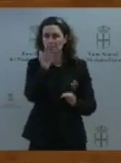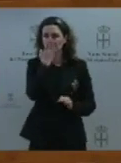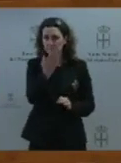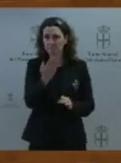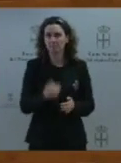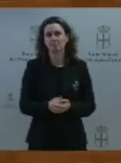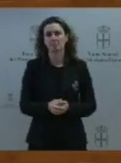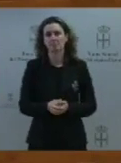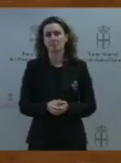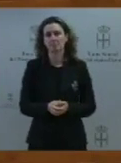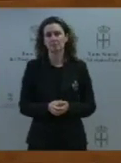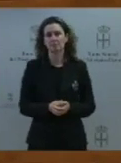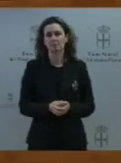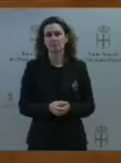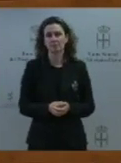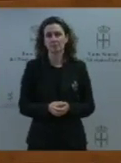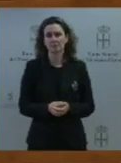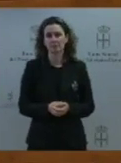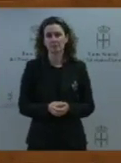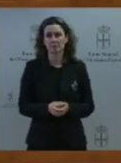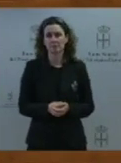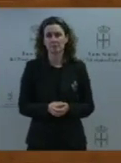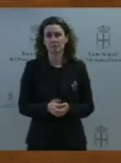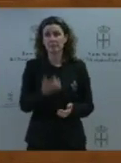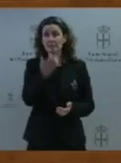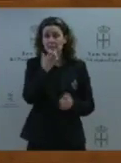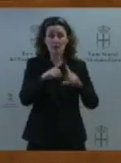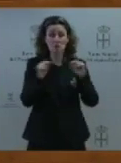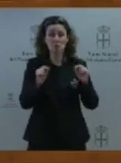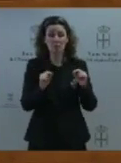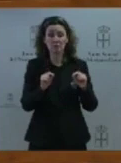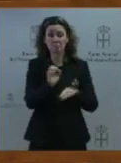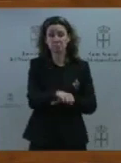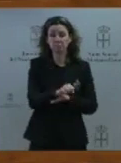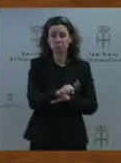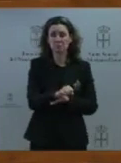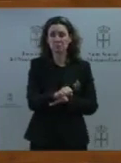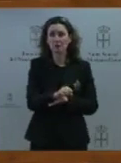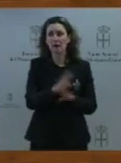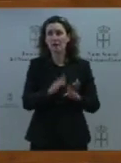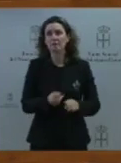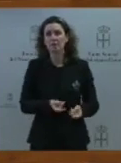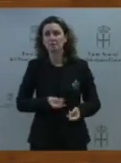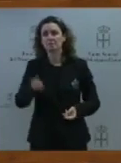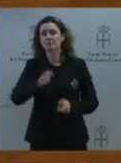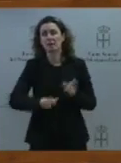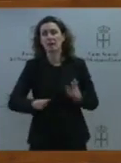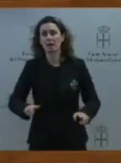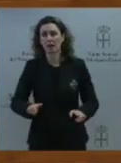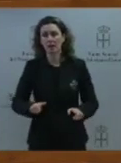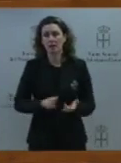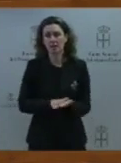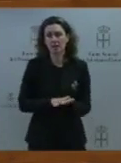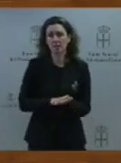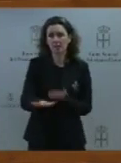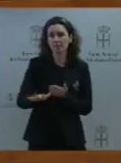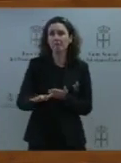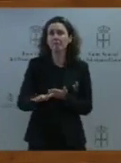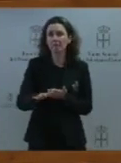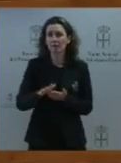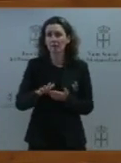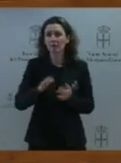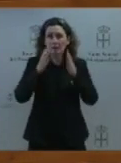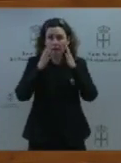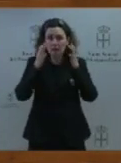cuando no apostamos por Asturias apostamos con que la gente se vaya con que se destruya lo sostenible y se hace un gravísimo mal al medio ambiente